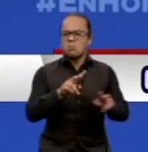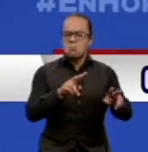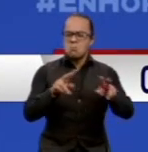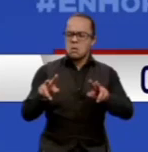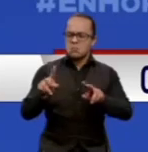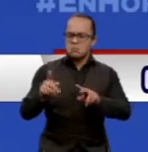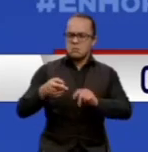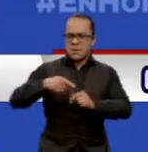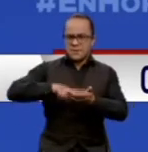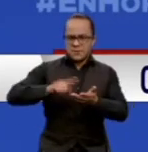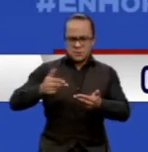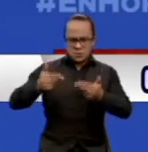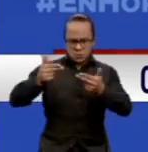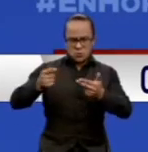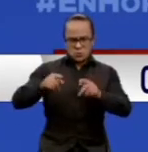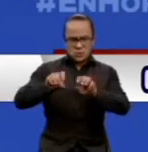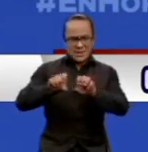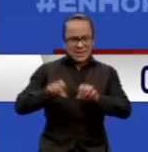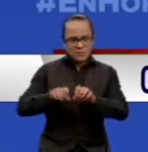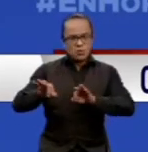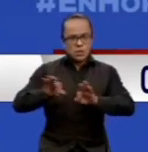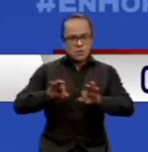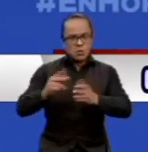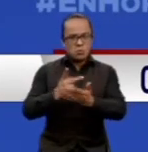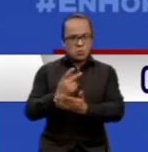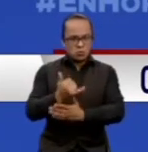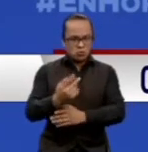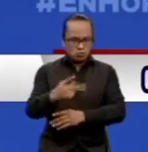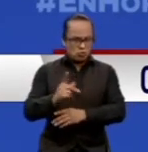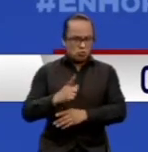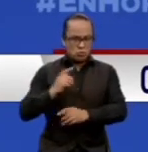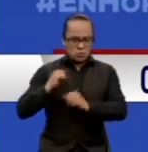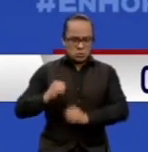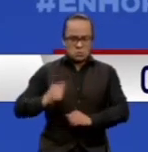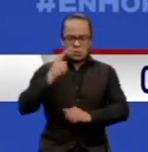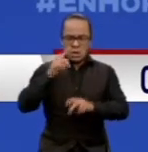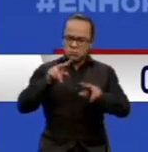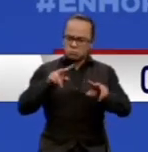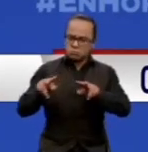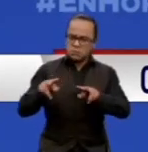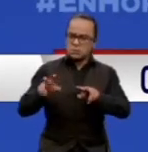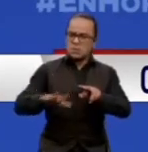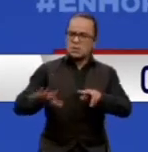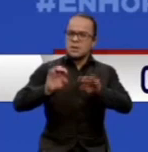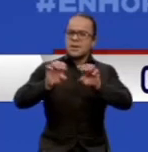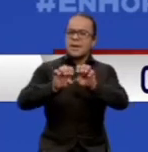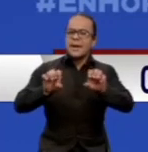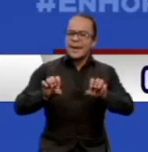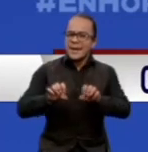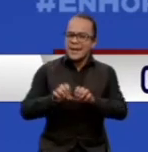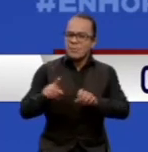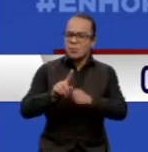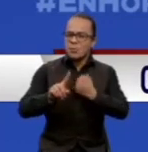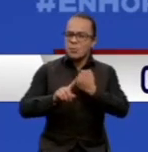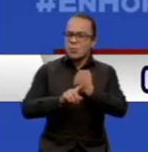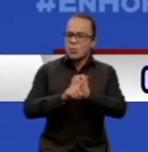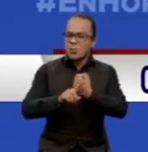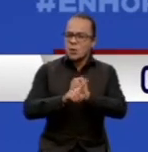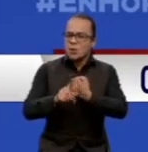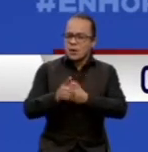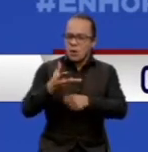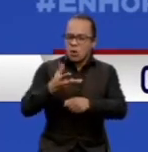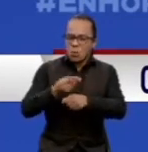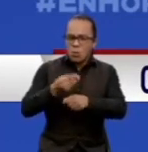tu negocio, en tu equipo, en el proyecto que tú llevas, no, el equipo no es capaz de resolver